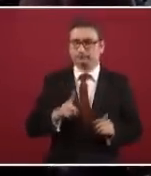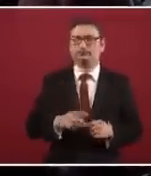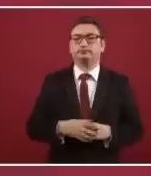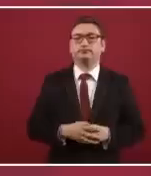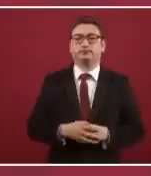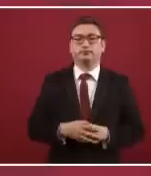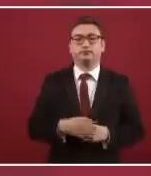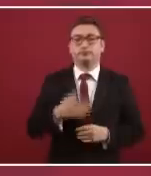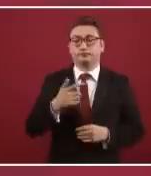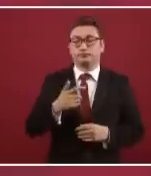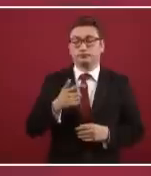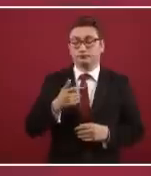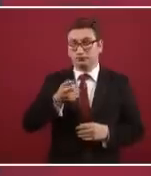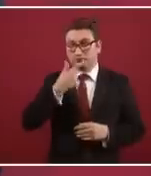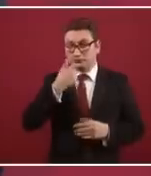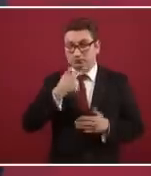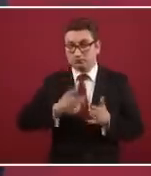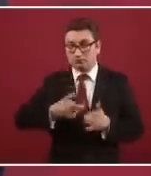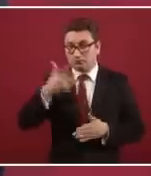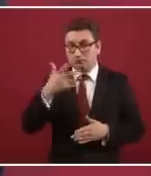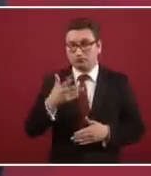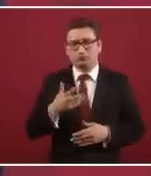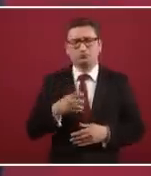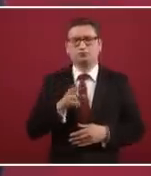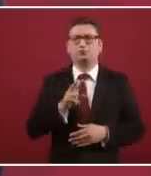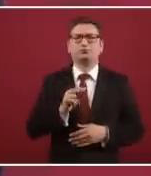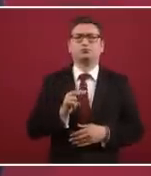no cuesta mucho.